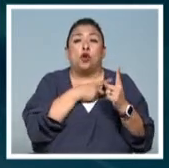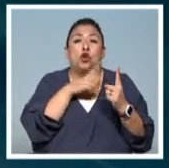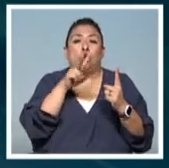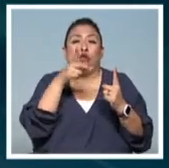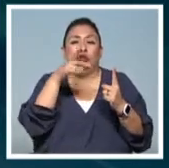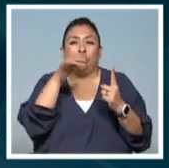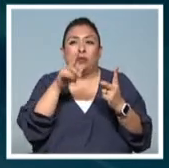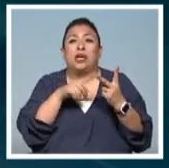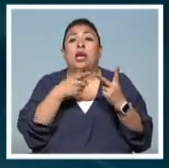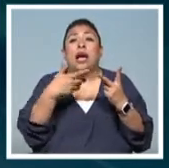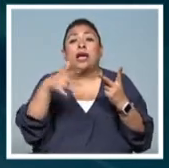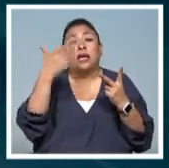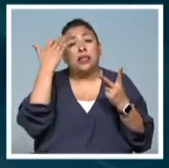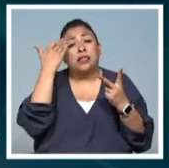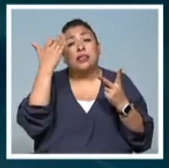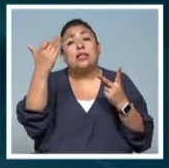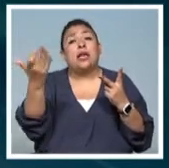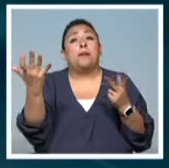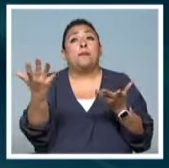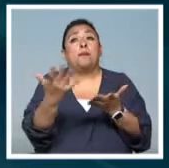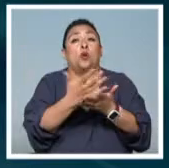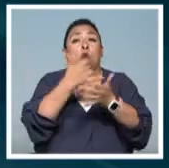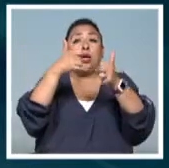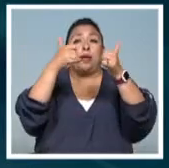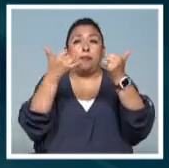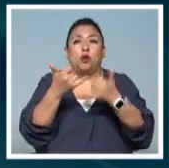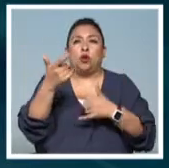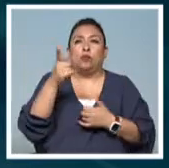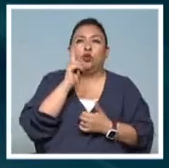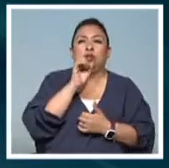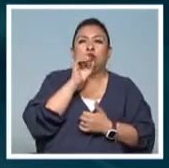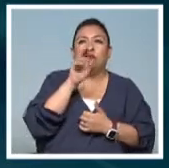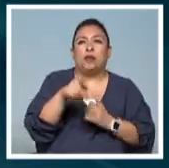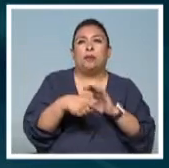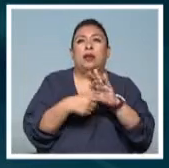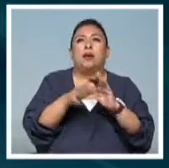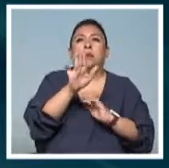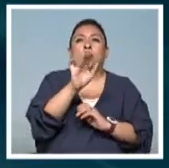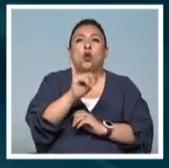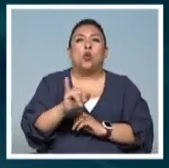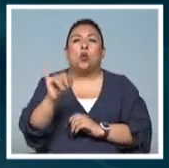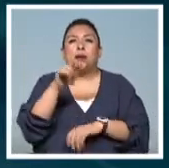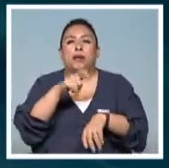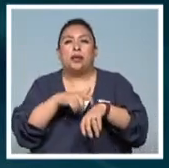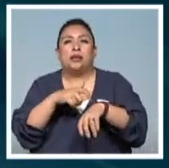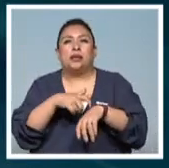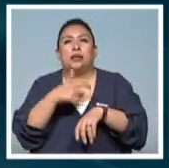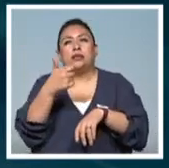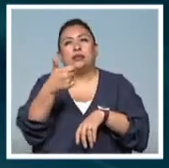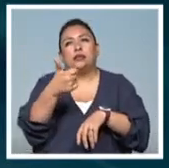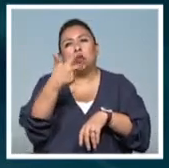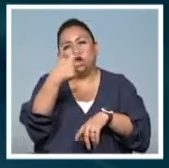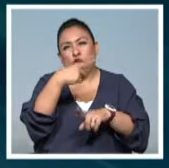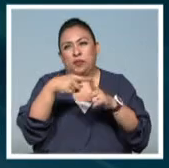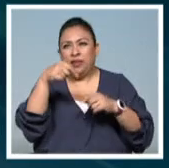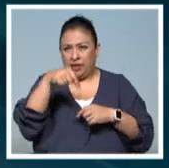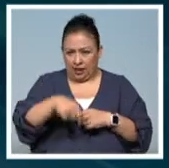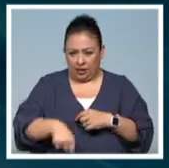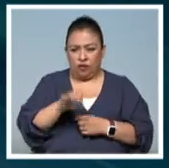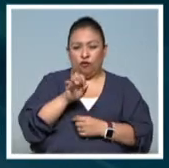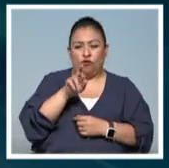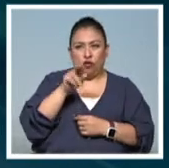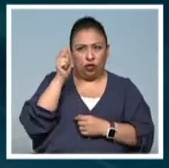vagina y Aquel tiempo de campeones. Sofía Álvarez se presenta los miércoles y jueves a las 20:30 horas aquí en el